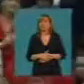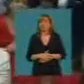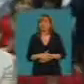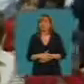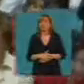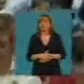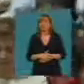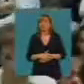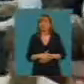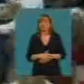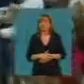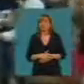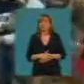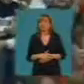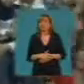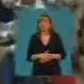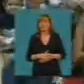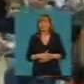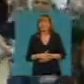Firma a continuación